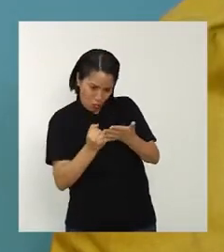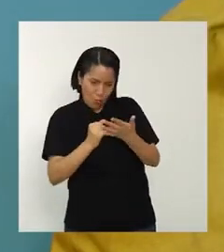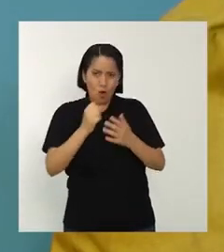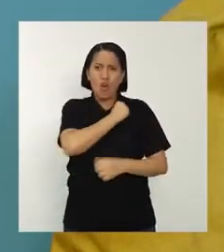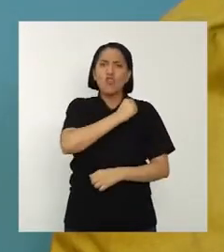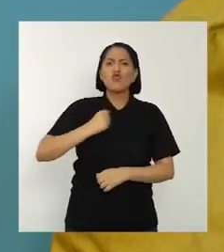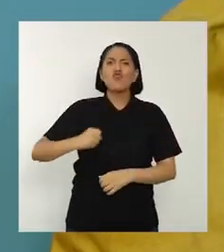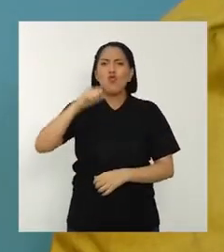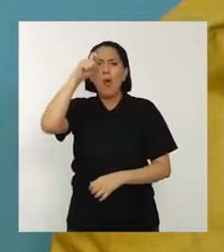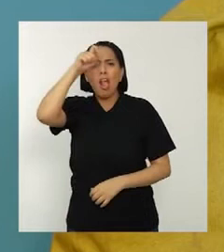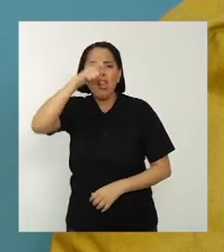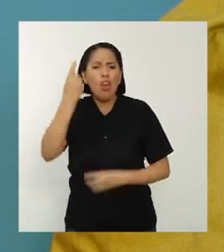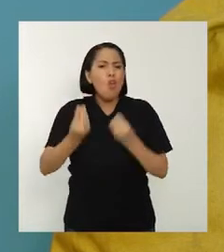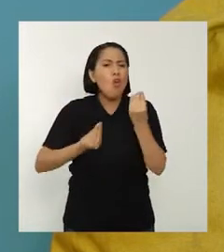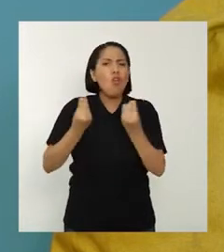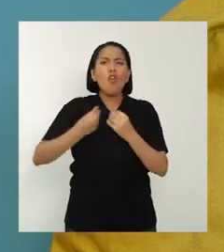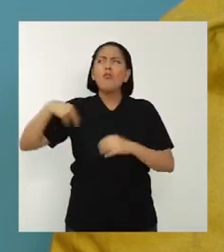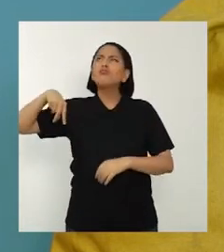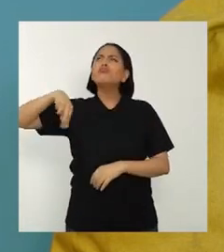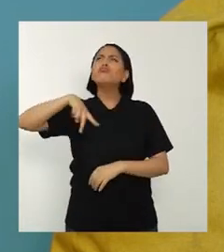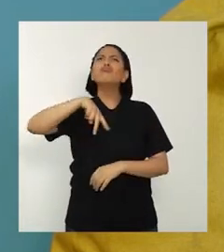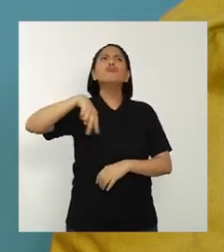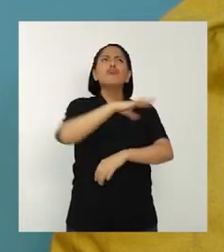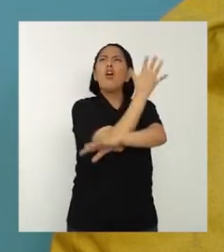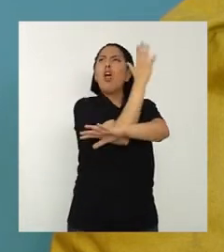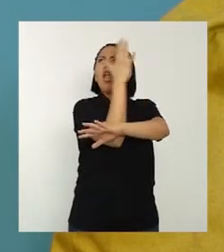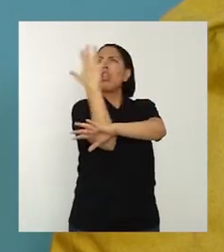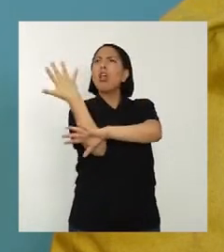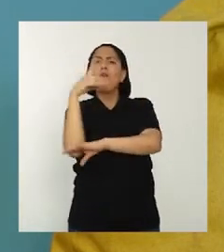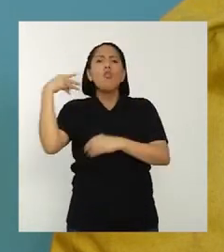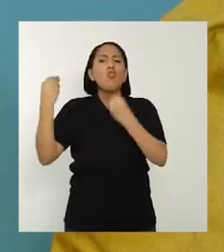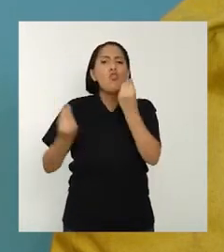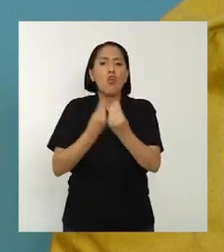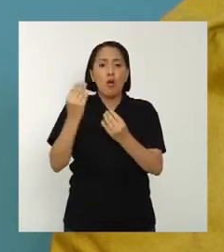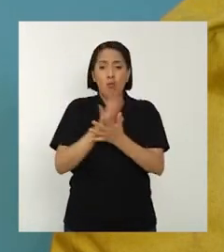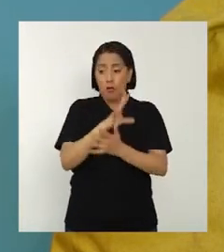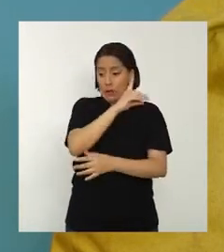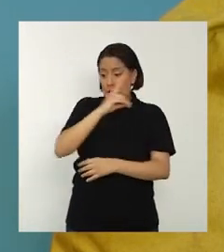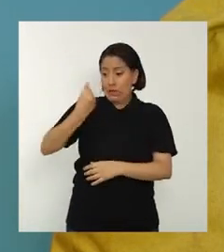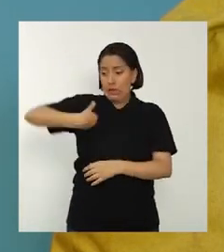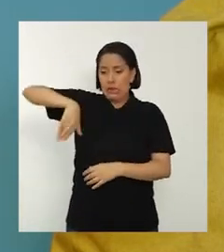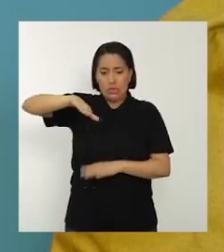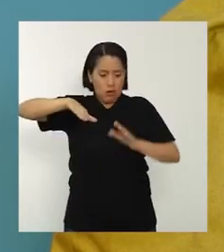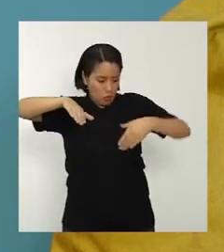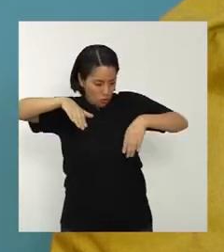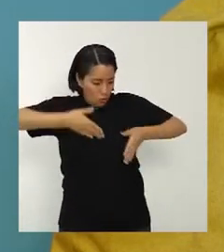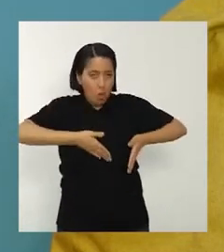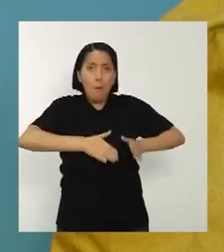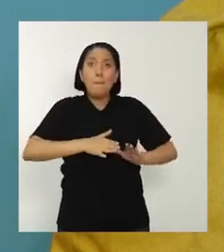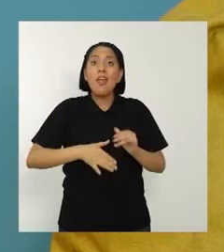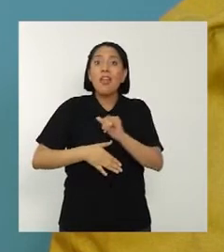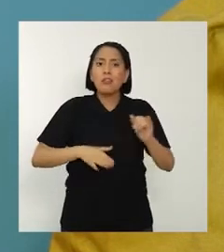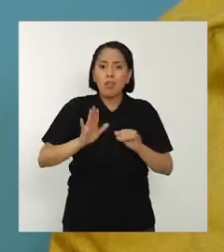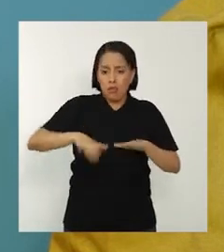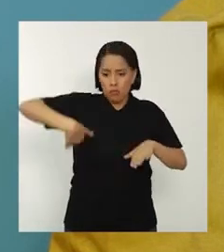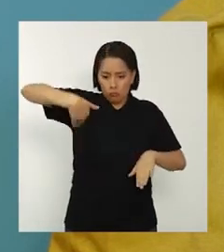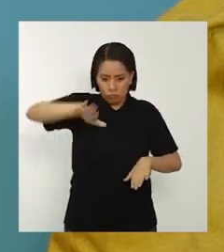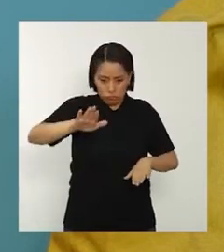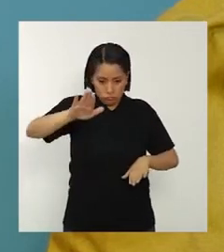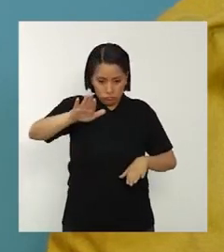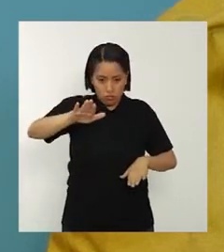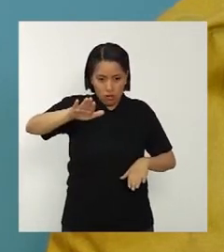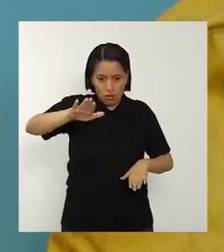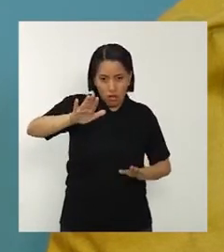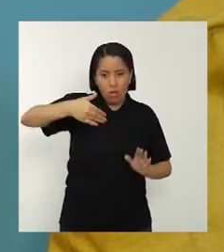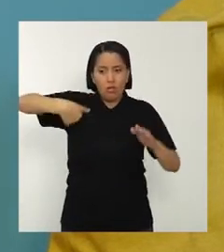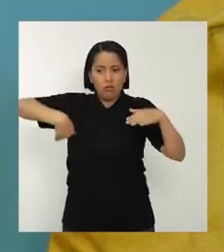mi personaje super loro, caminar tranquilo en la selva amazónica, primero dibujaré su brazo derecho con la pierna izquierda. Y cuando dé un